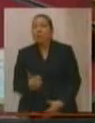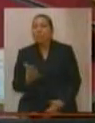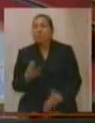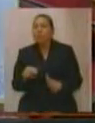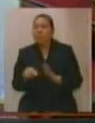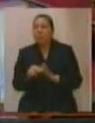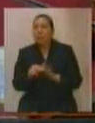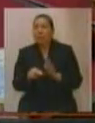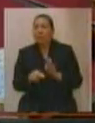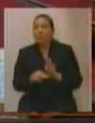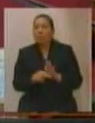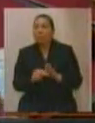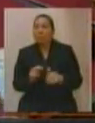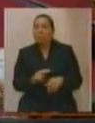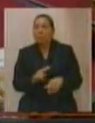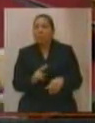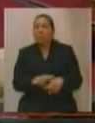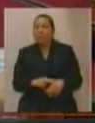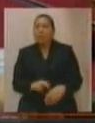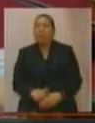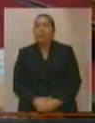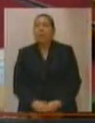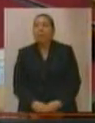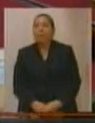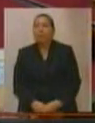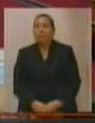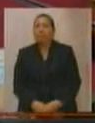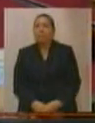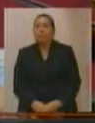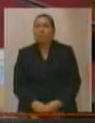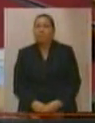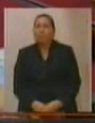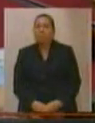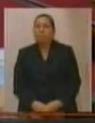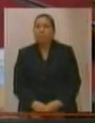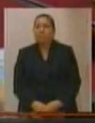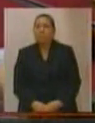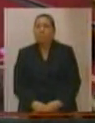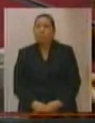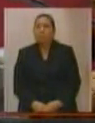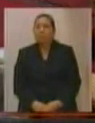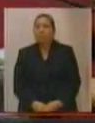una norma de esta naturaleza, presidente? Para tenerlo absolutamente claro antes de la votación. Muchas gracias.